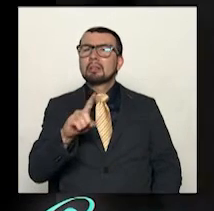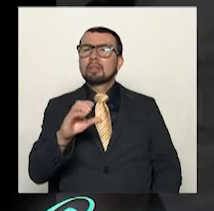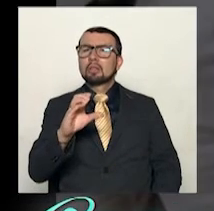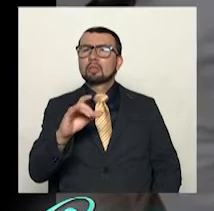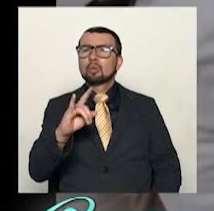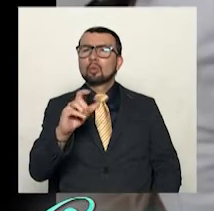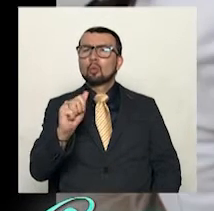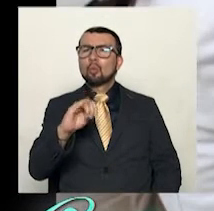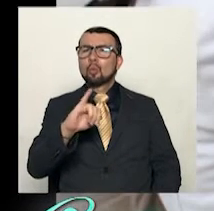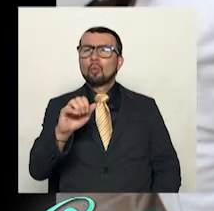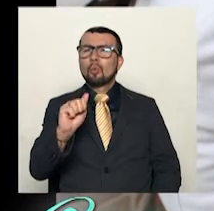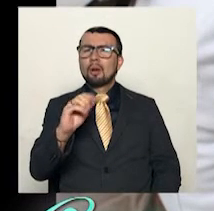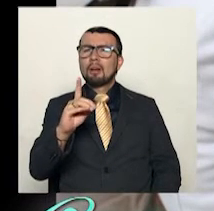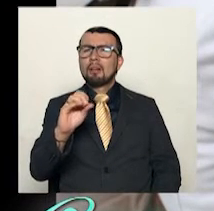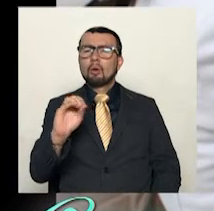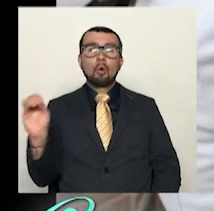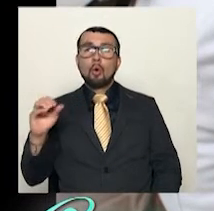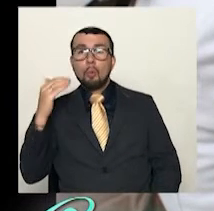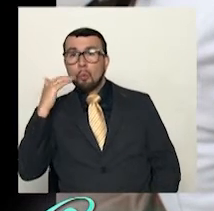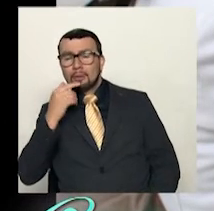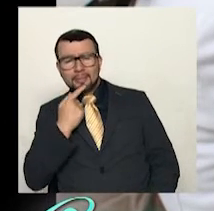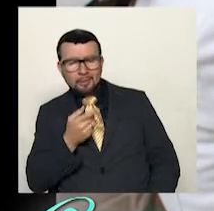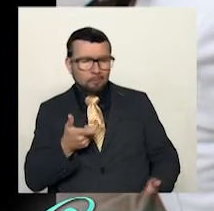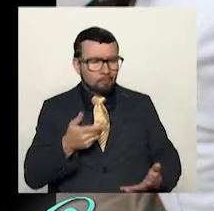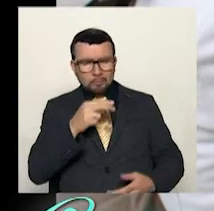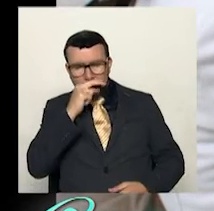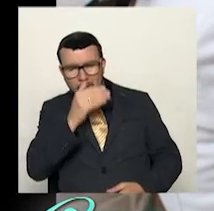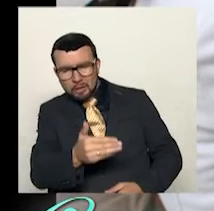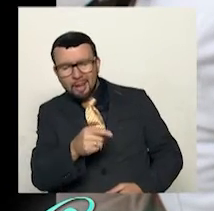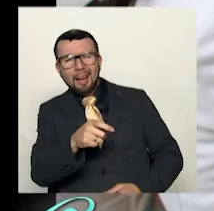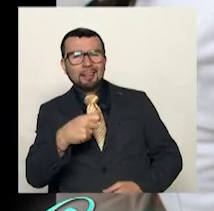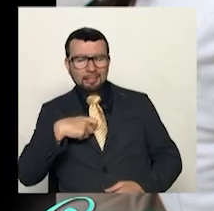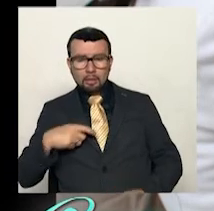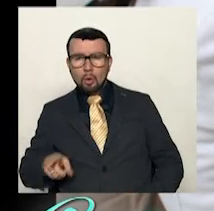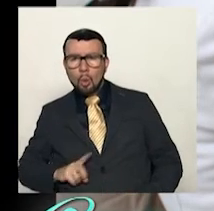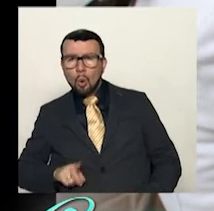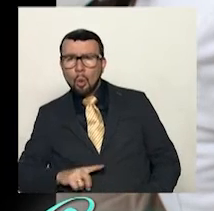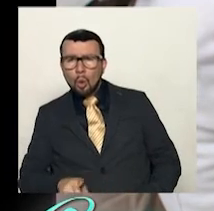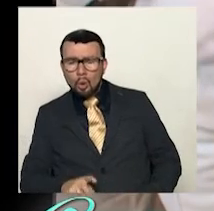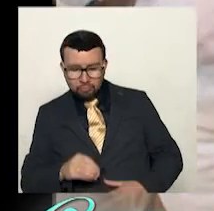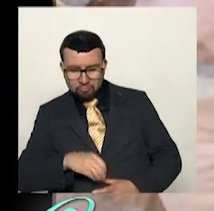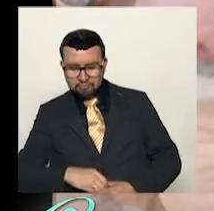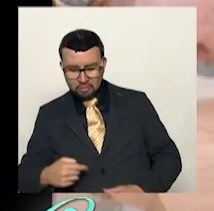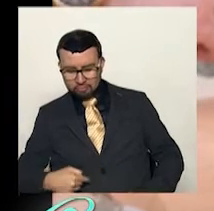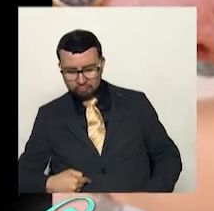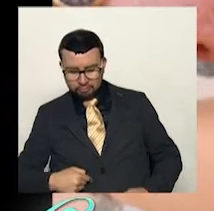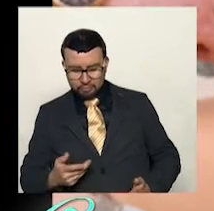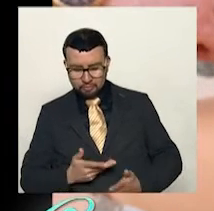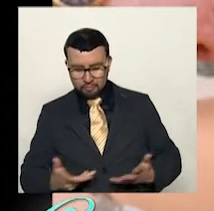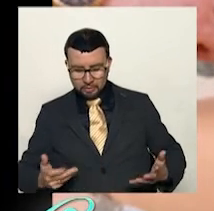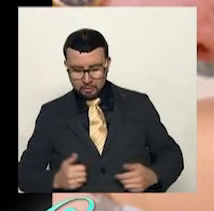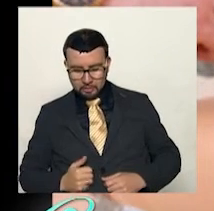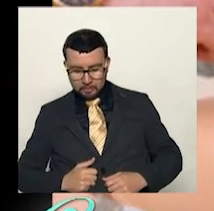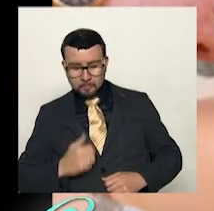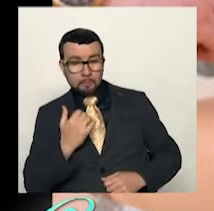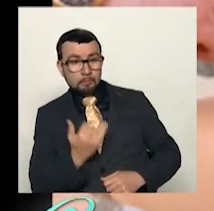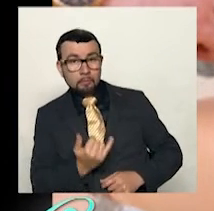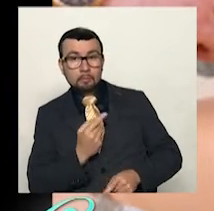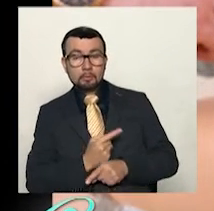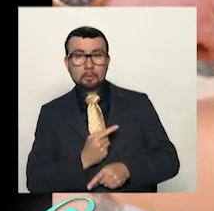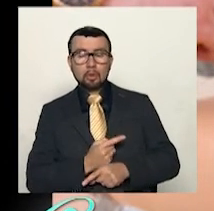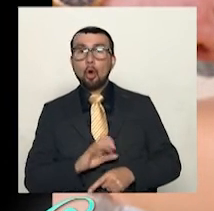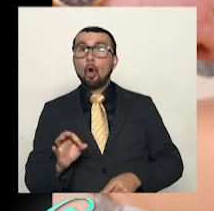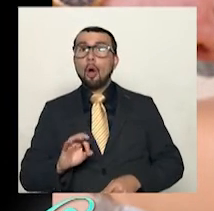que el niño tiene parásitos. Y ahorita hacíamos un recorrido de todas las causas de dolor, y muchas personas pueden llegar con un